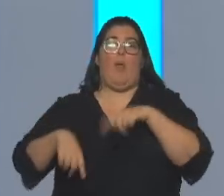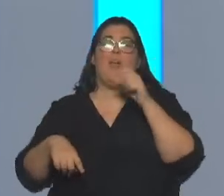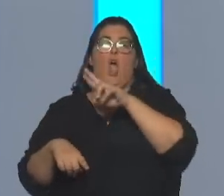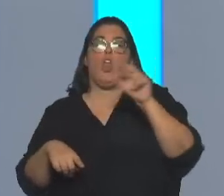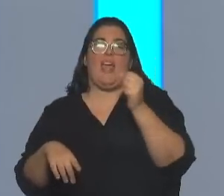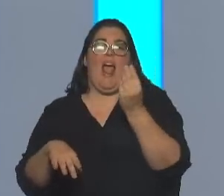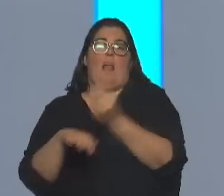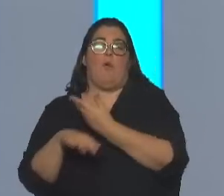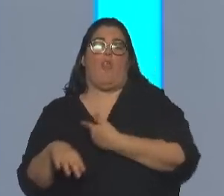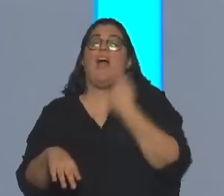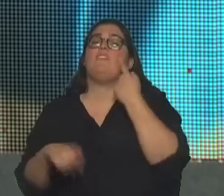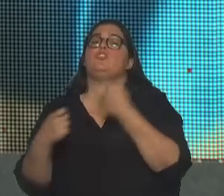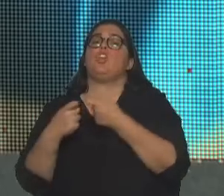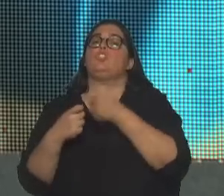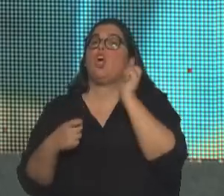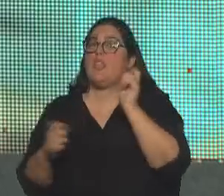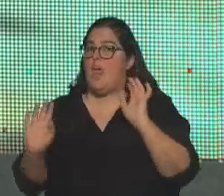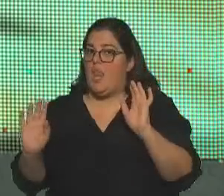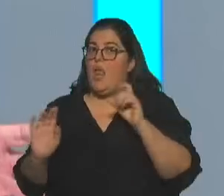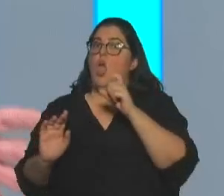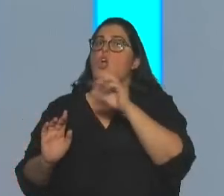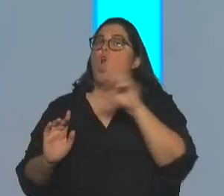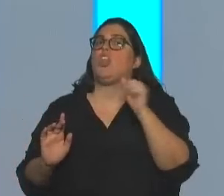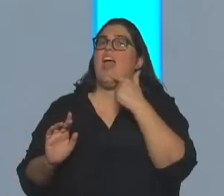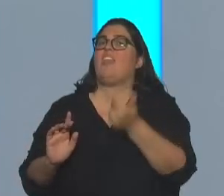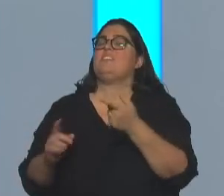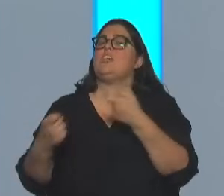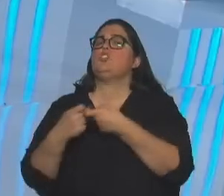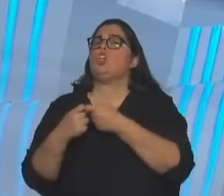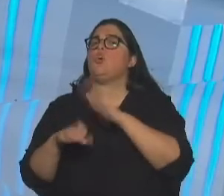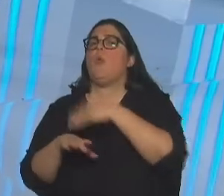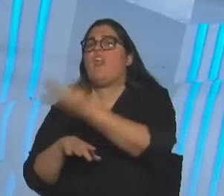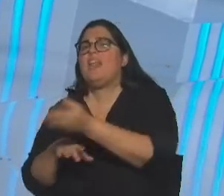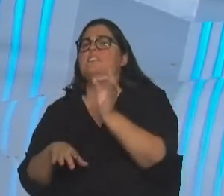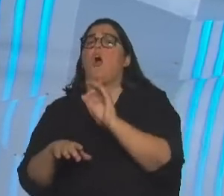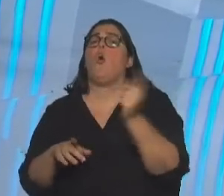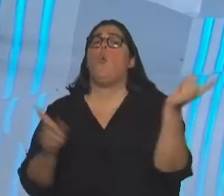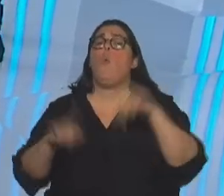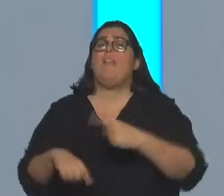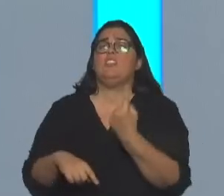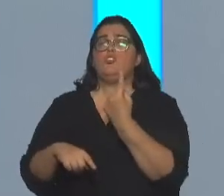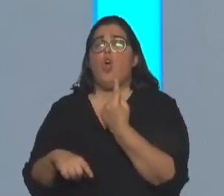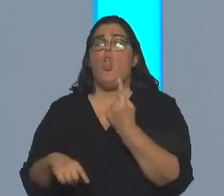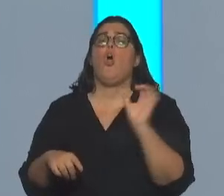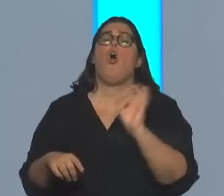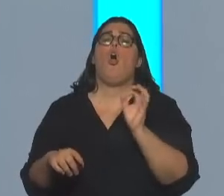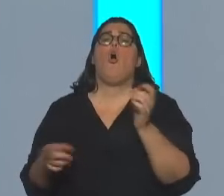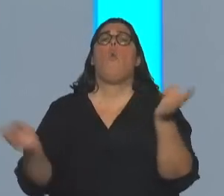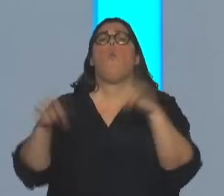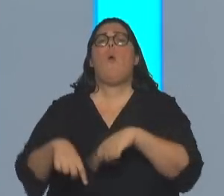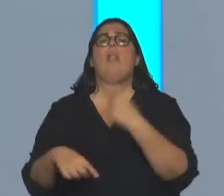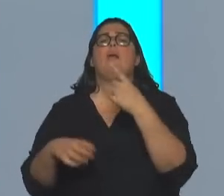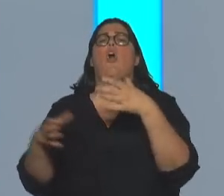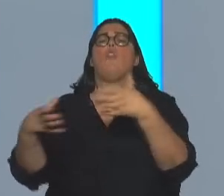ver acompañado de quién, ¿no? Porque algunos dicen que puede volver con la derecha, otros dicen que puede volver solo, y otros dicen que puede volver con una parte del